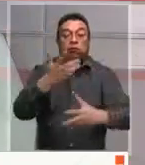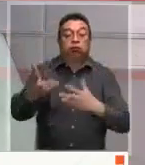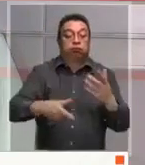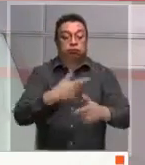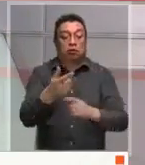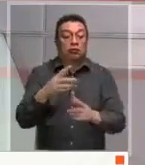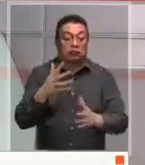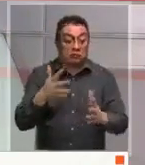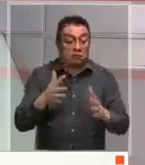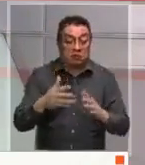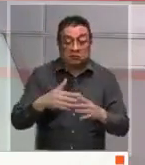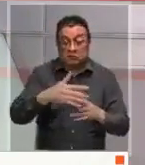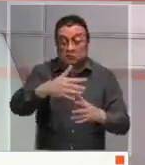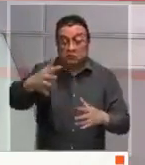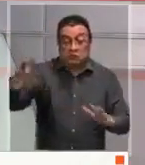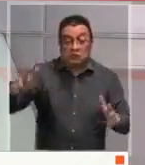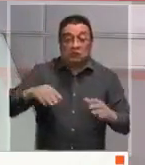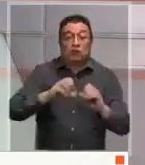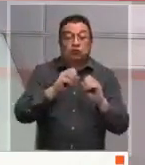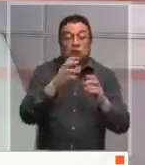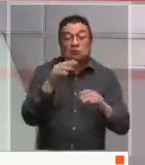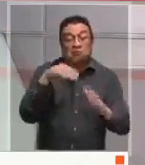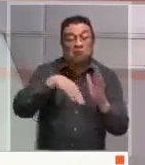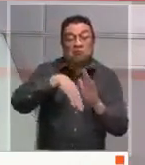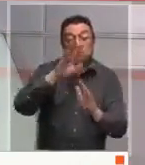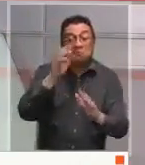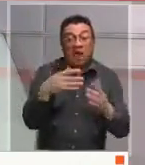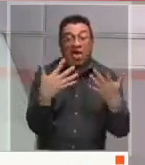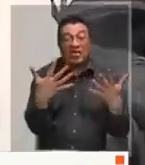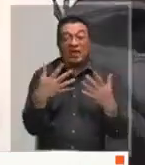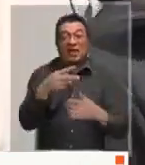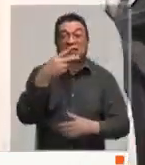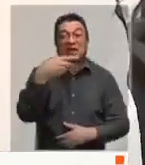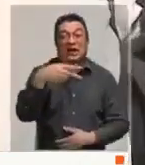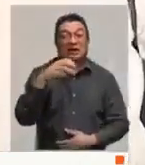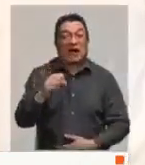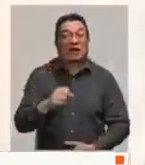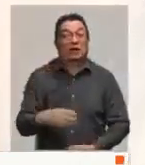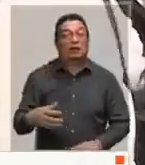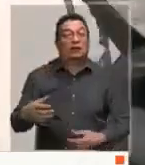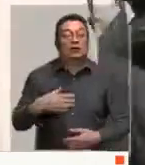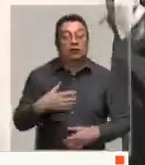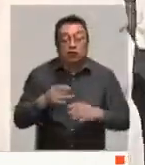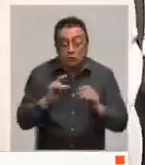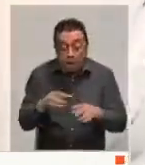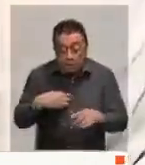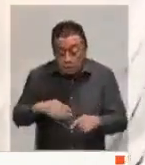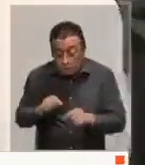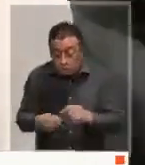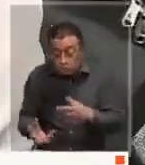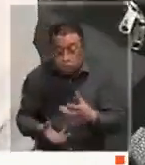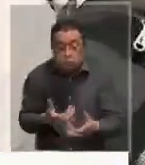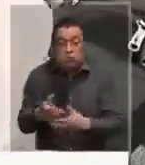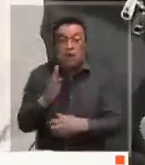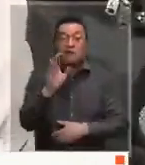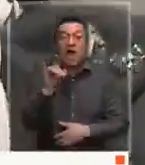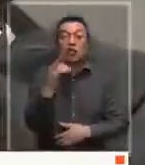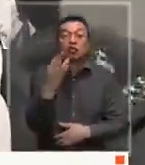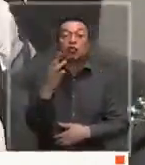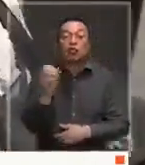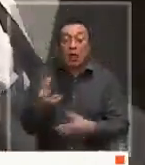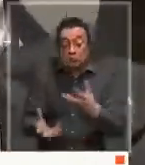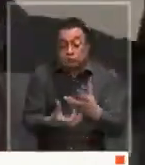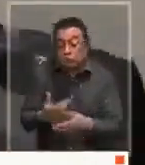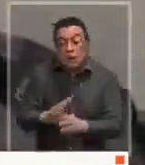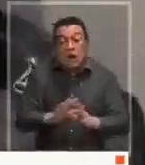consumiendo, escuche bien, decenas de hectáreas. Hice fuego solamente y estaba quemando una basura y eso fue lo que pasó, la